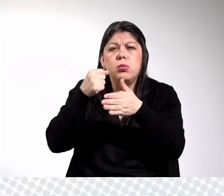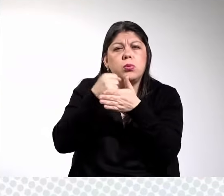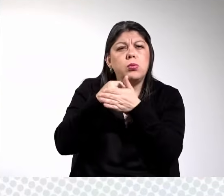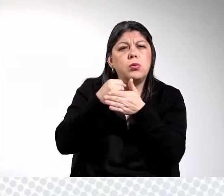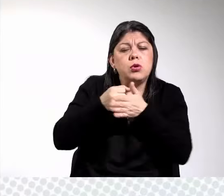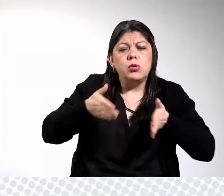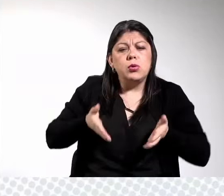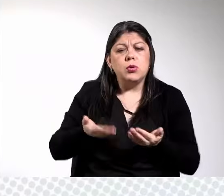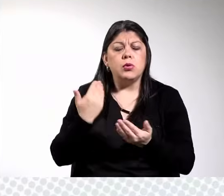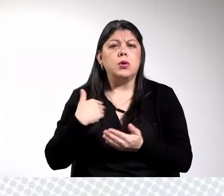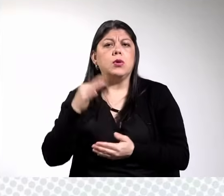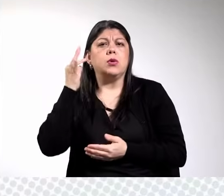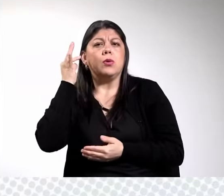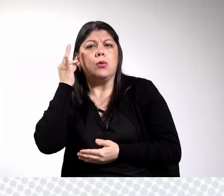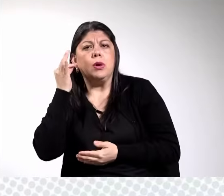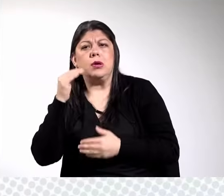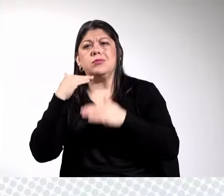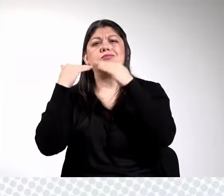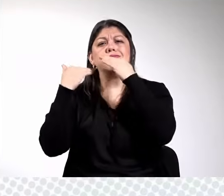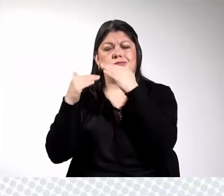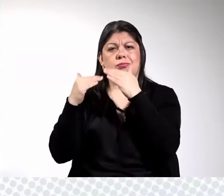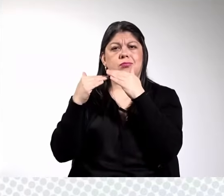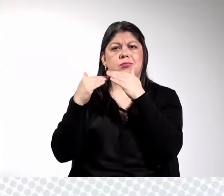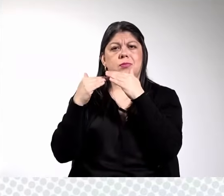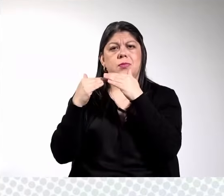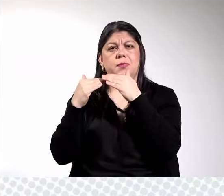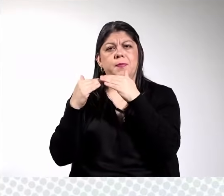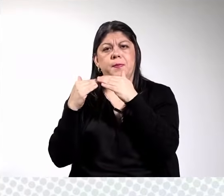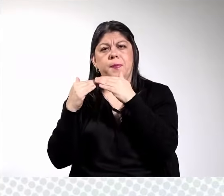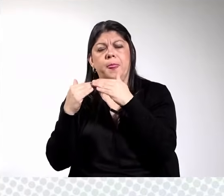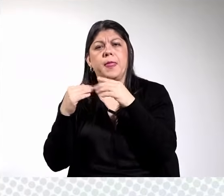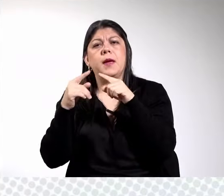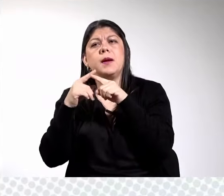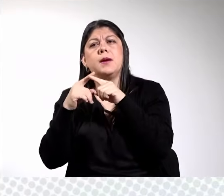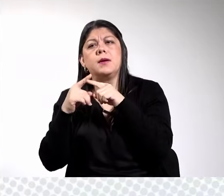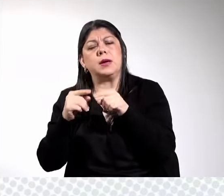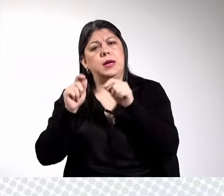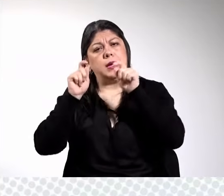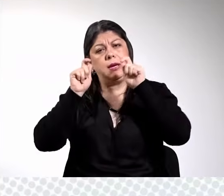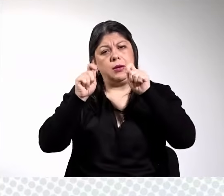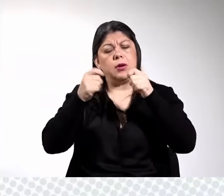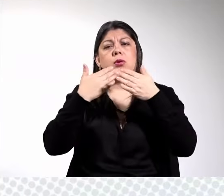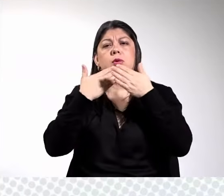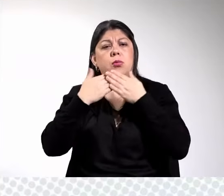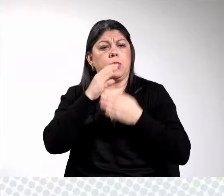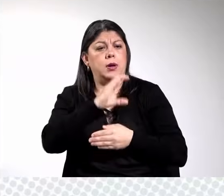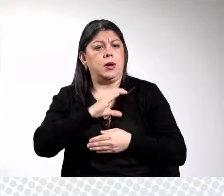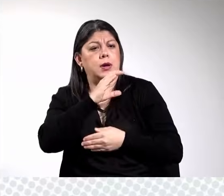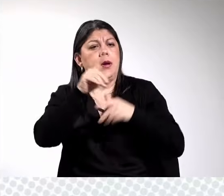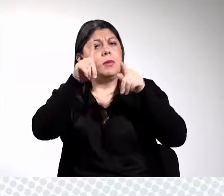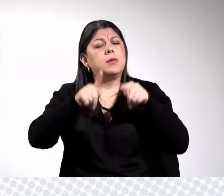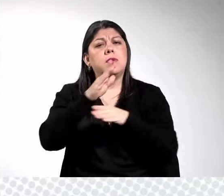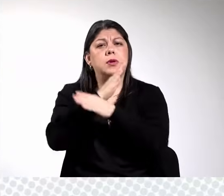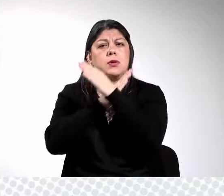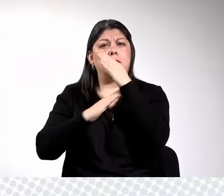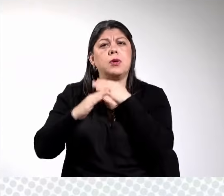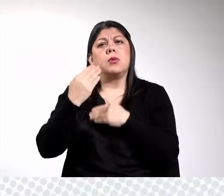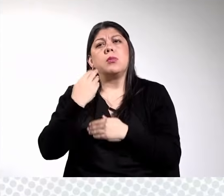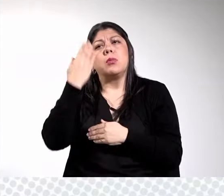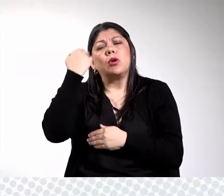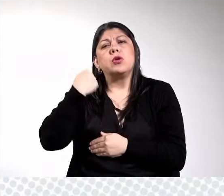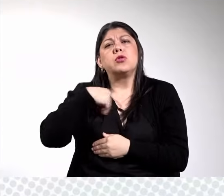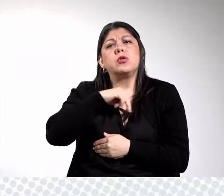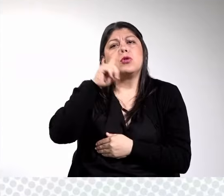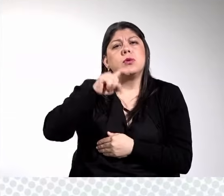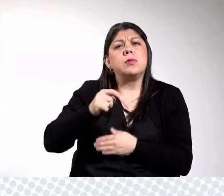su hija va a tener mucha limitación. Esa es una, y es educación de calidad para esa persona, porque lo más que tenemos que darles